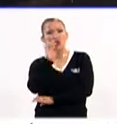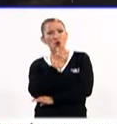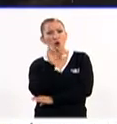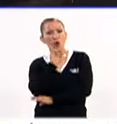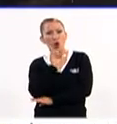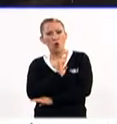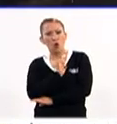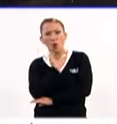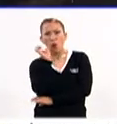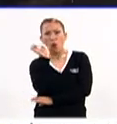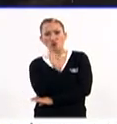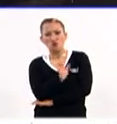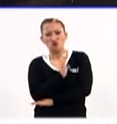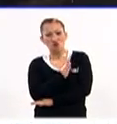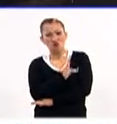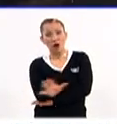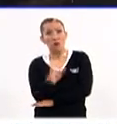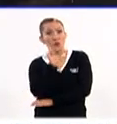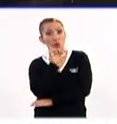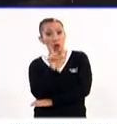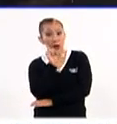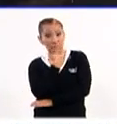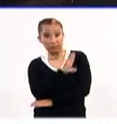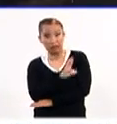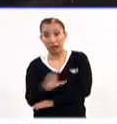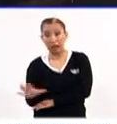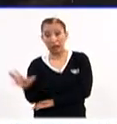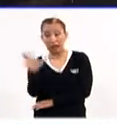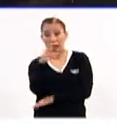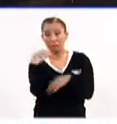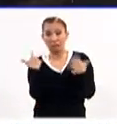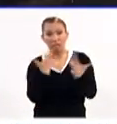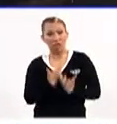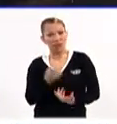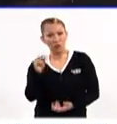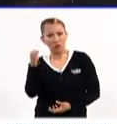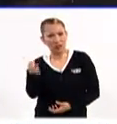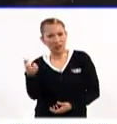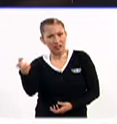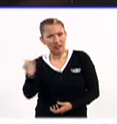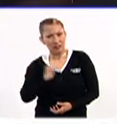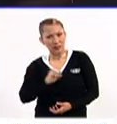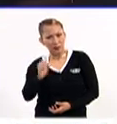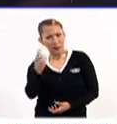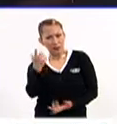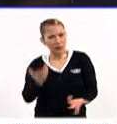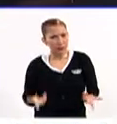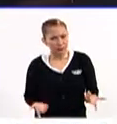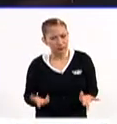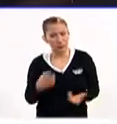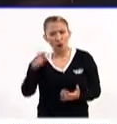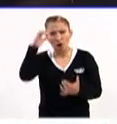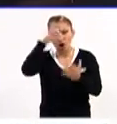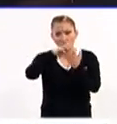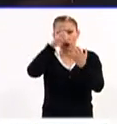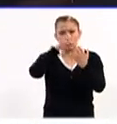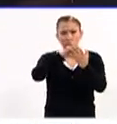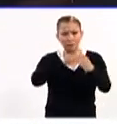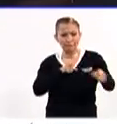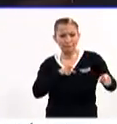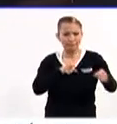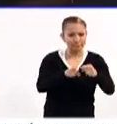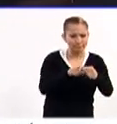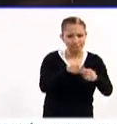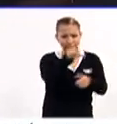de un odio y de un desprecio a las mujeres en general que resultan inaceptables en el siglo XXI. Cortés la